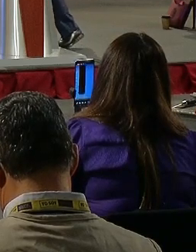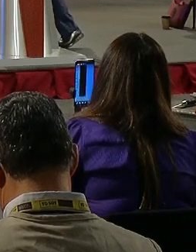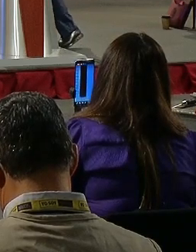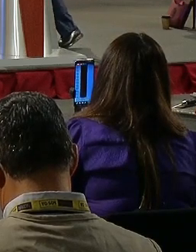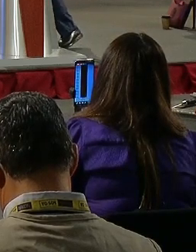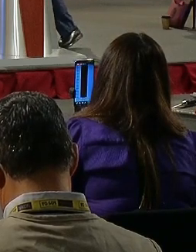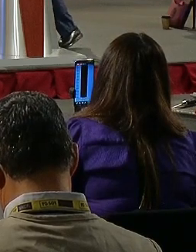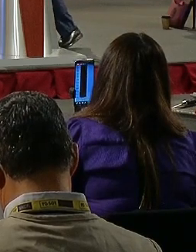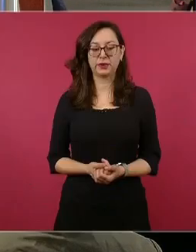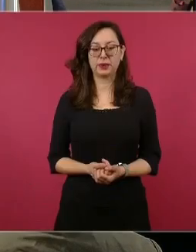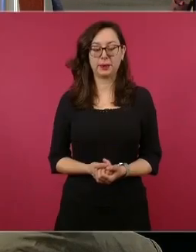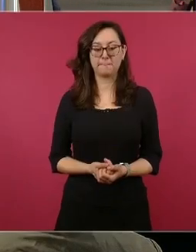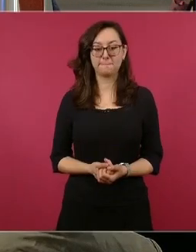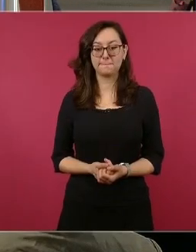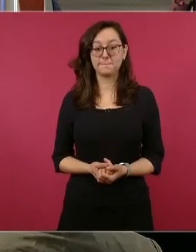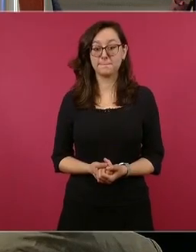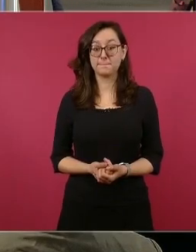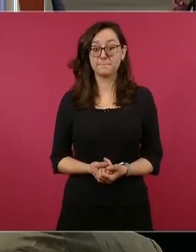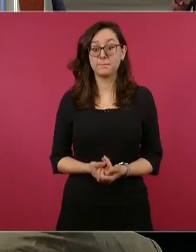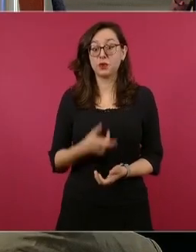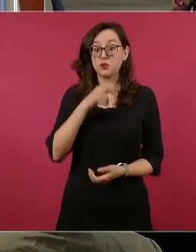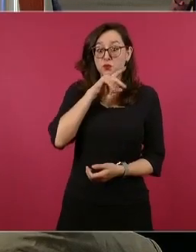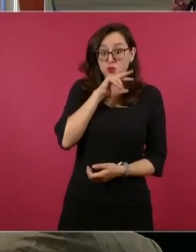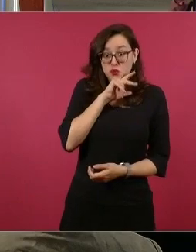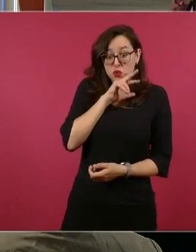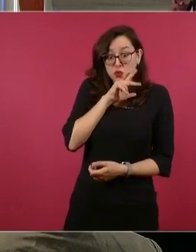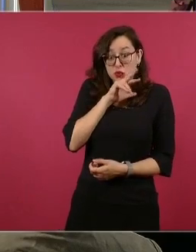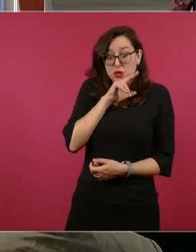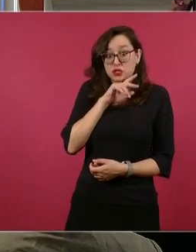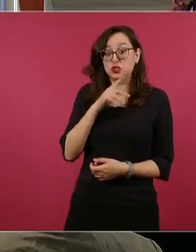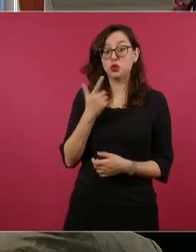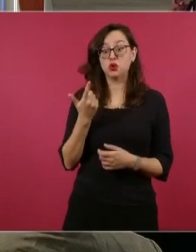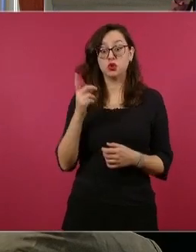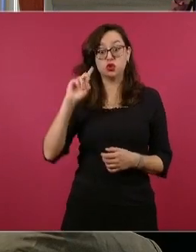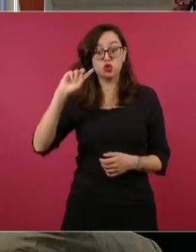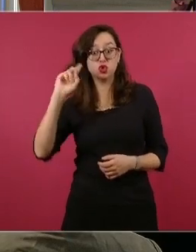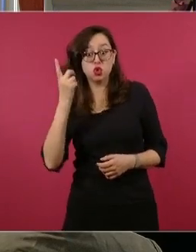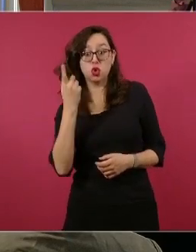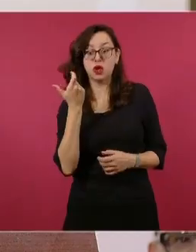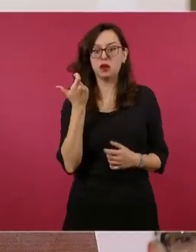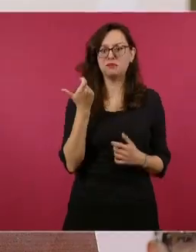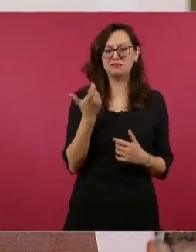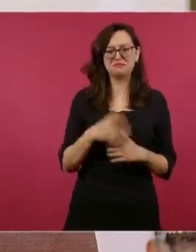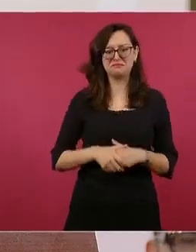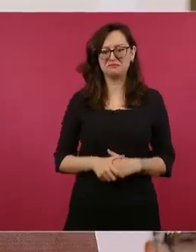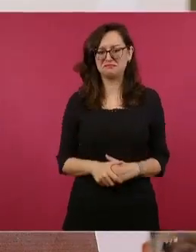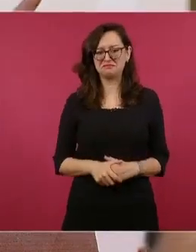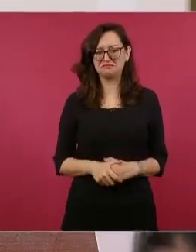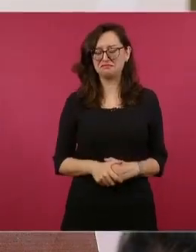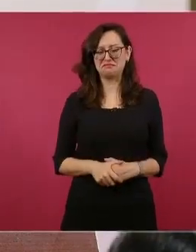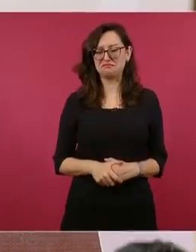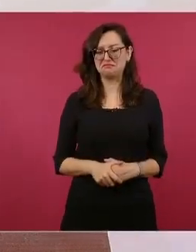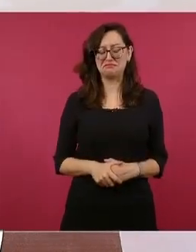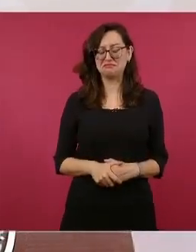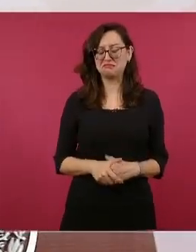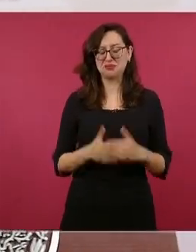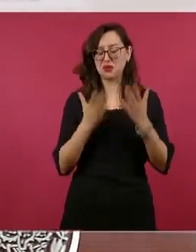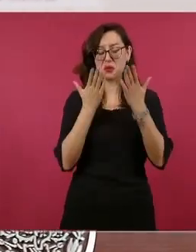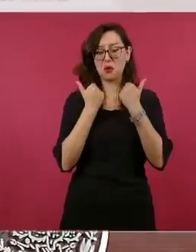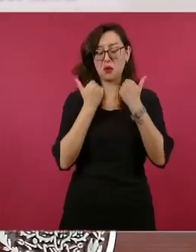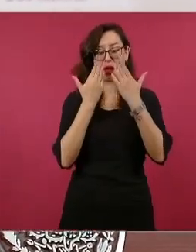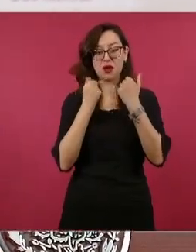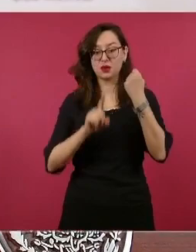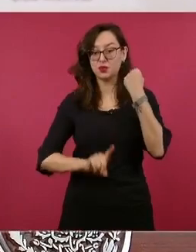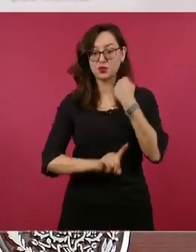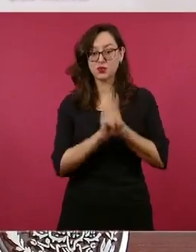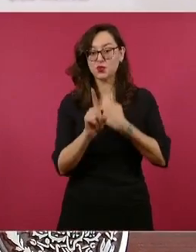una preocupación si aumenta más? No hay problema, no hay problema. O sea, es